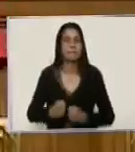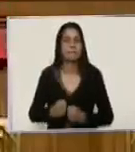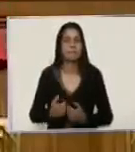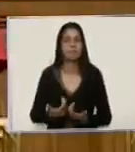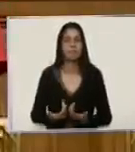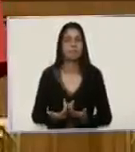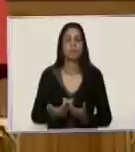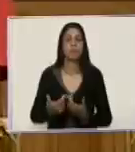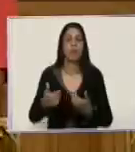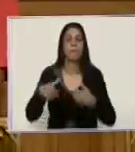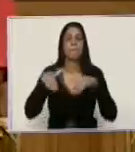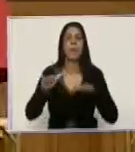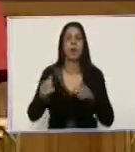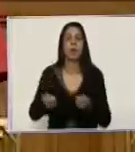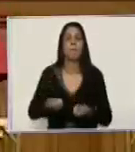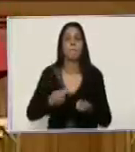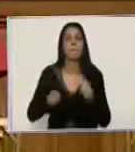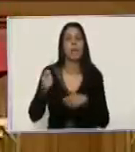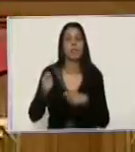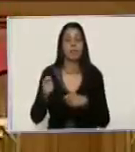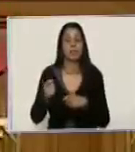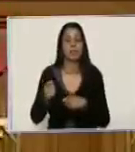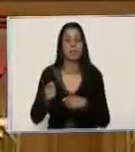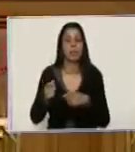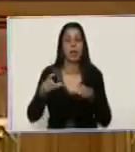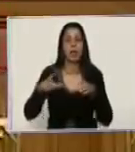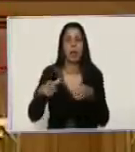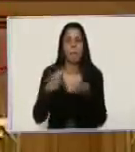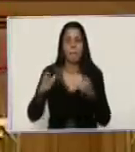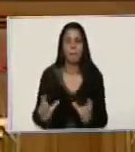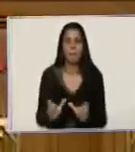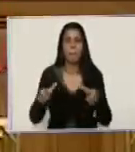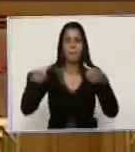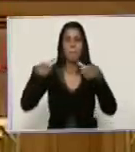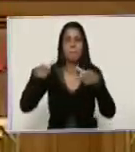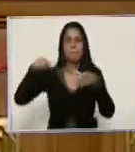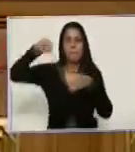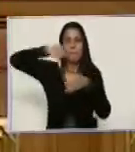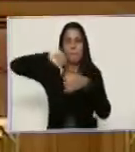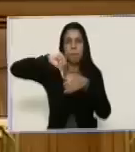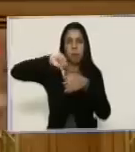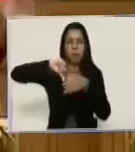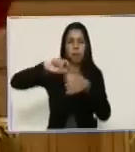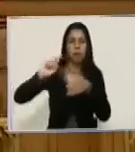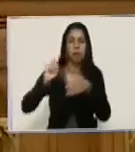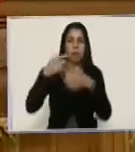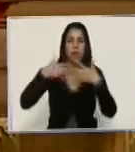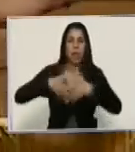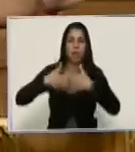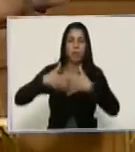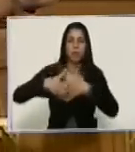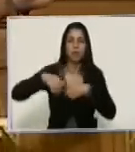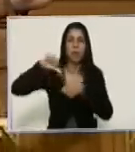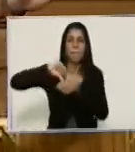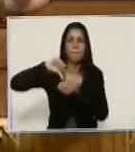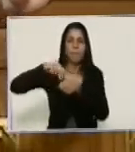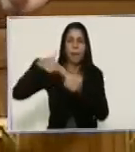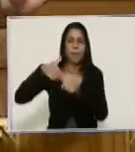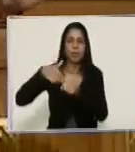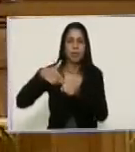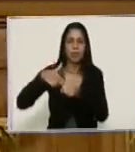se paró la venta. Le pusieron a cada barril, porque una compañía petrolera solo vale en un